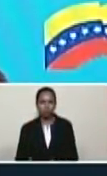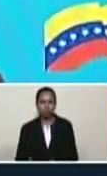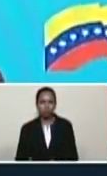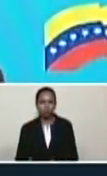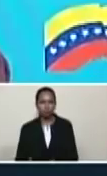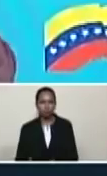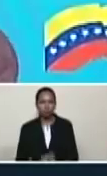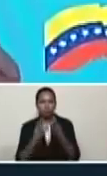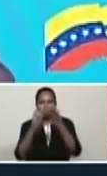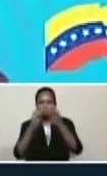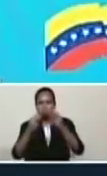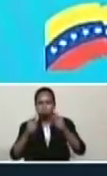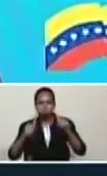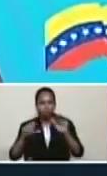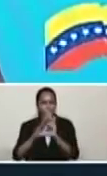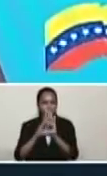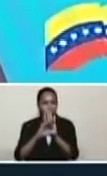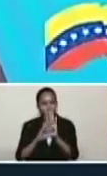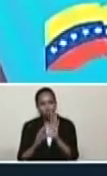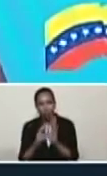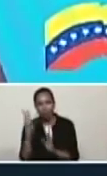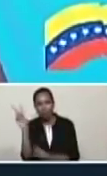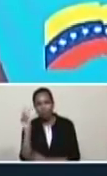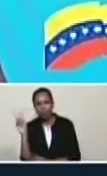Disolvió la Constitución de la República,